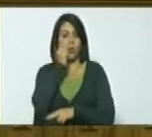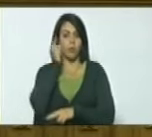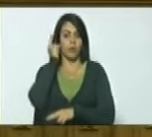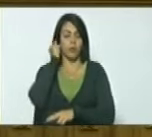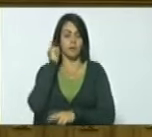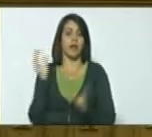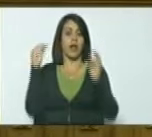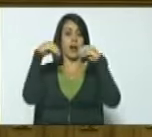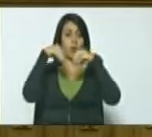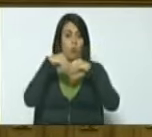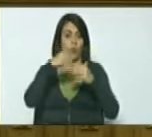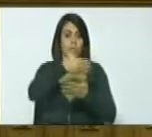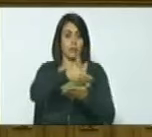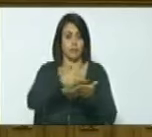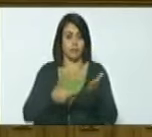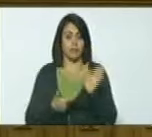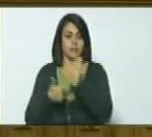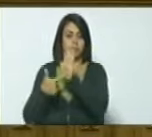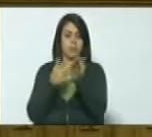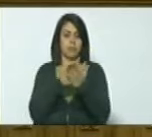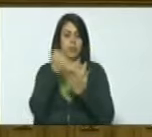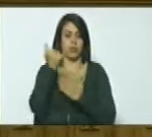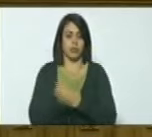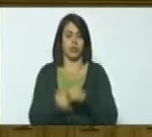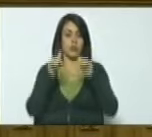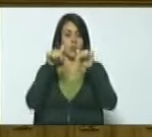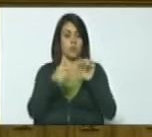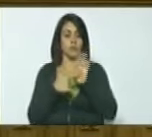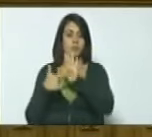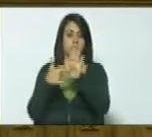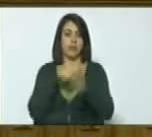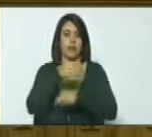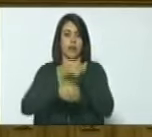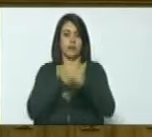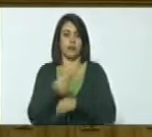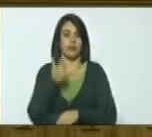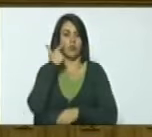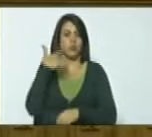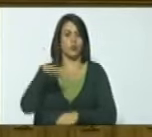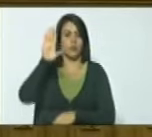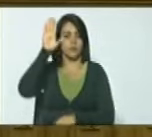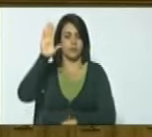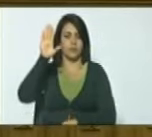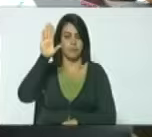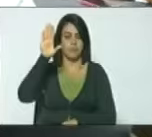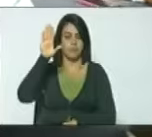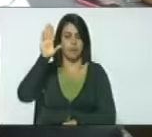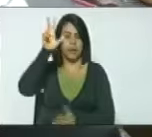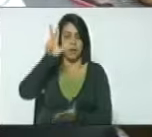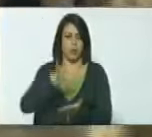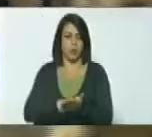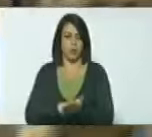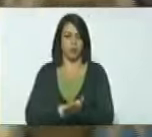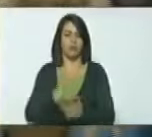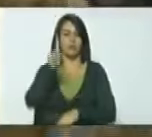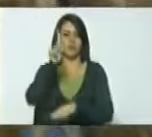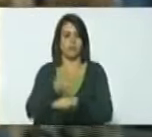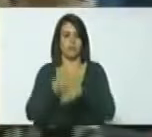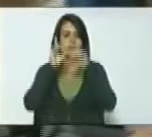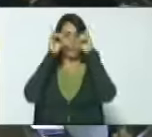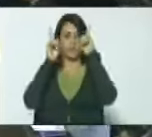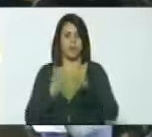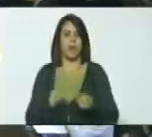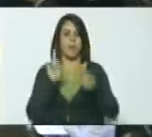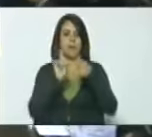honorables diputados que estén a favor con el proyecto de orden del día presentado, siéntanse a manifestarlo con la señal de costumbre. Queda aprobado por